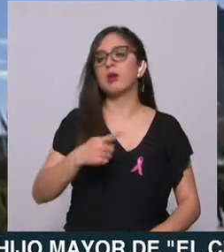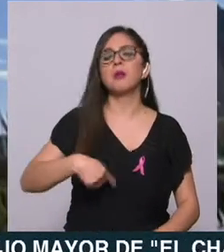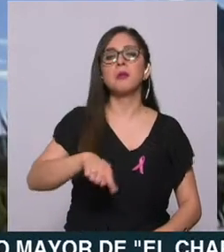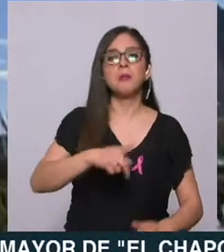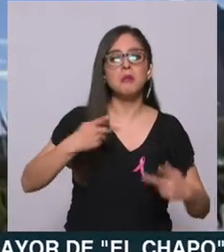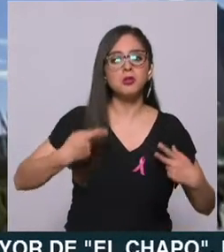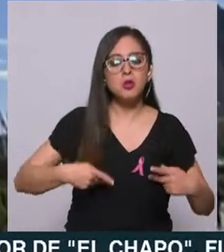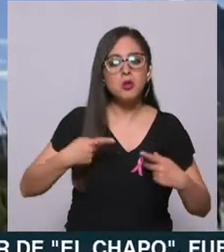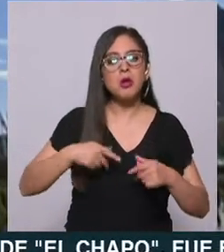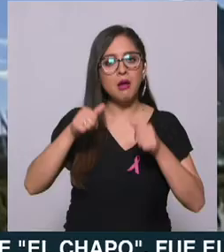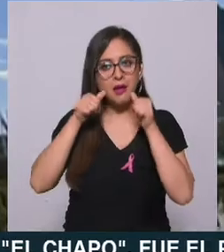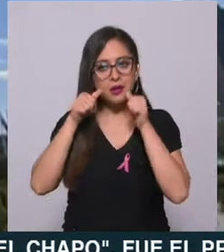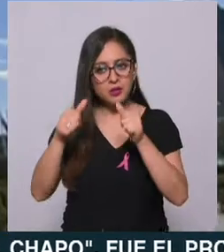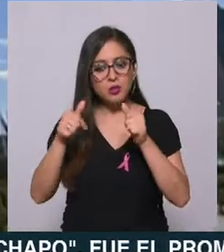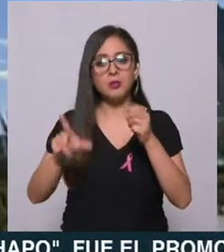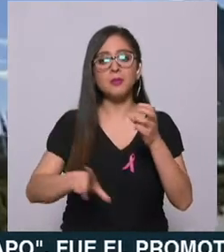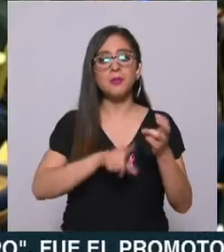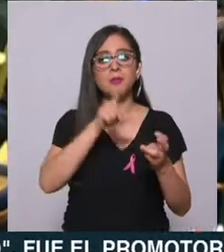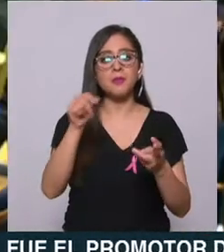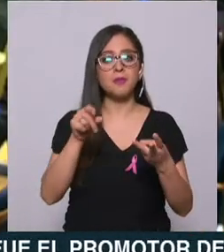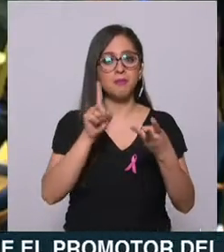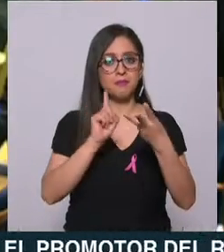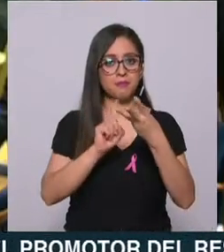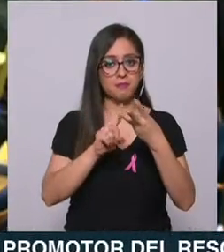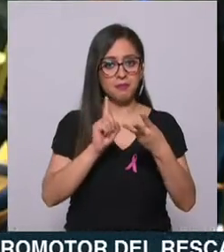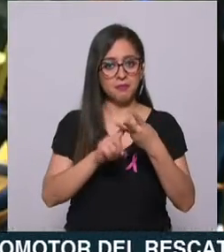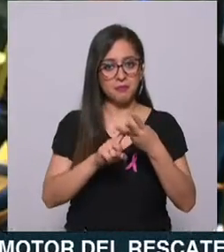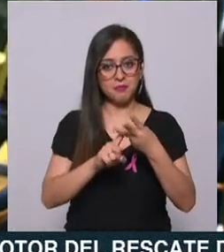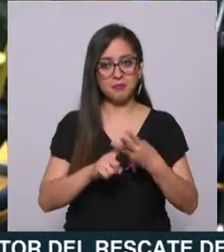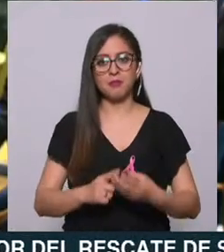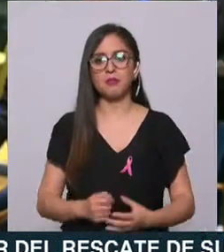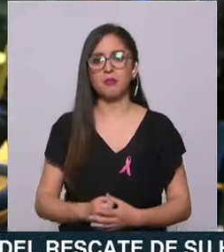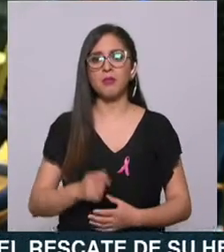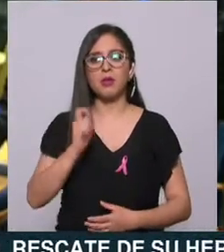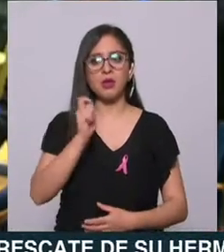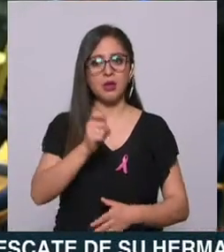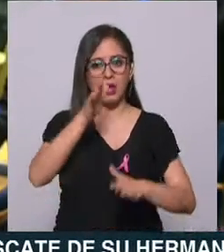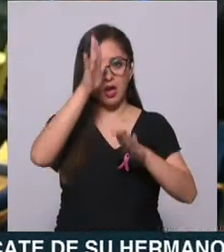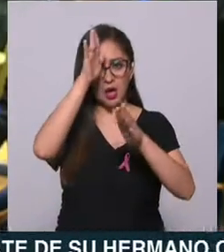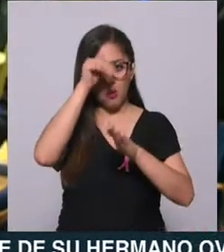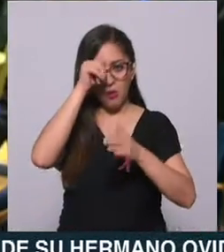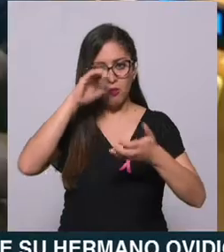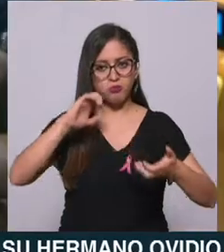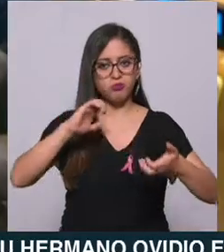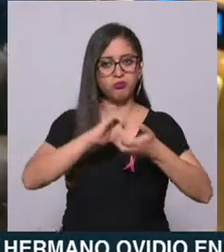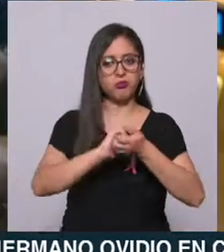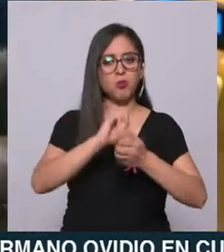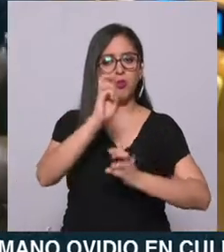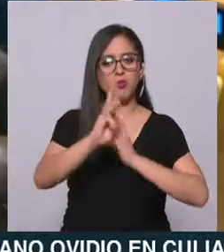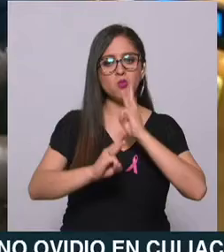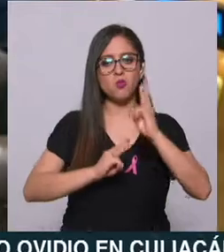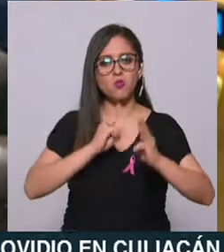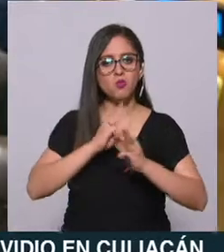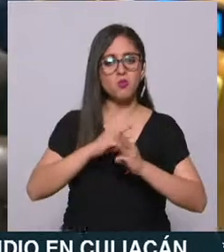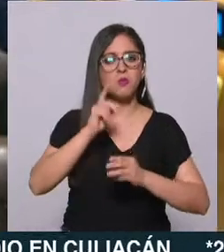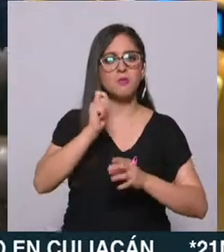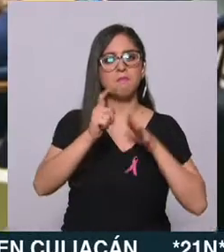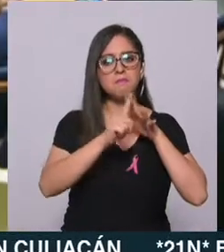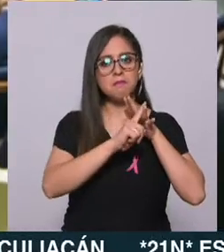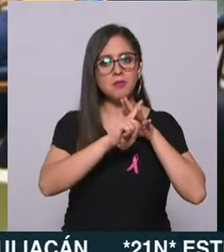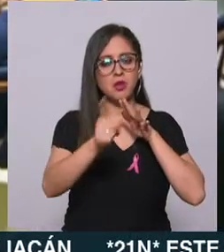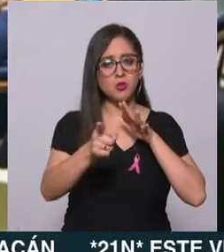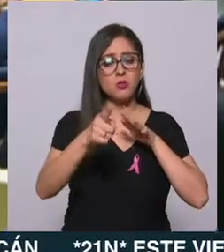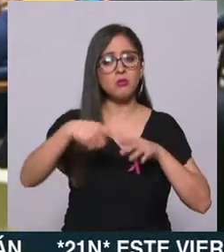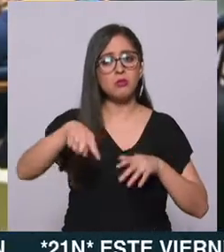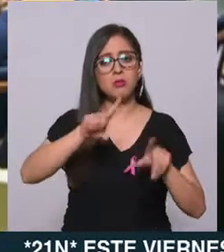gente. El tema número 3, hablamos acerca del Pacto Mundial de Migración. Es un pacto que firmaron la